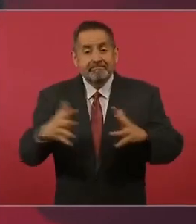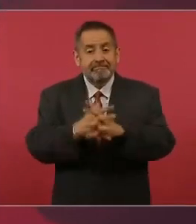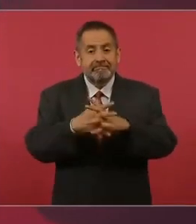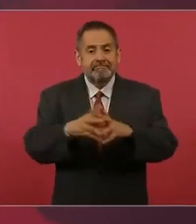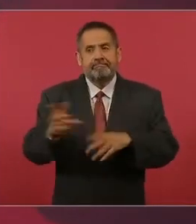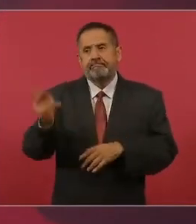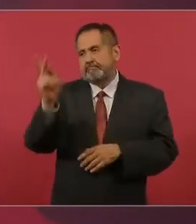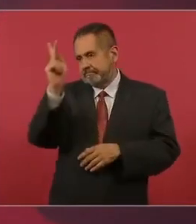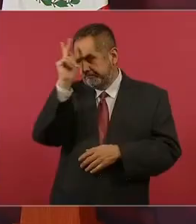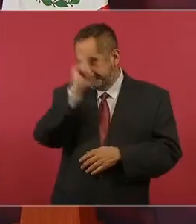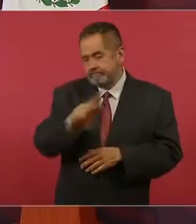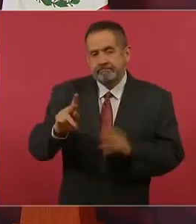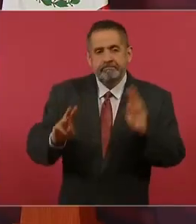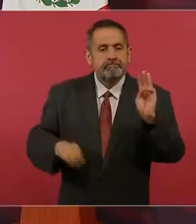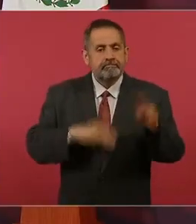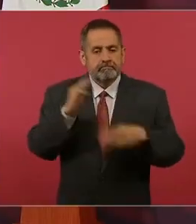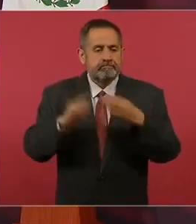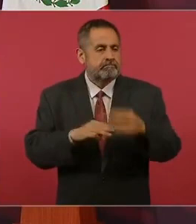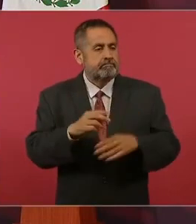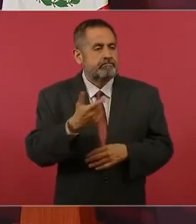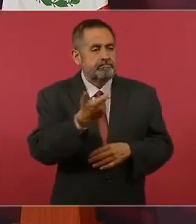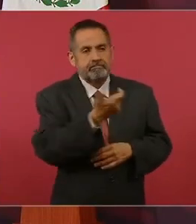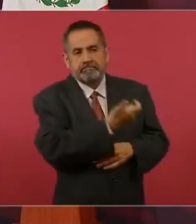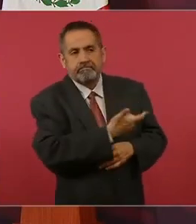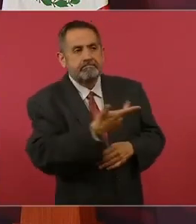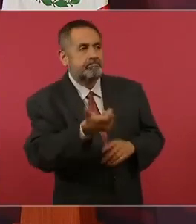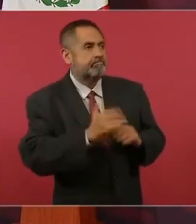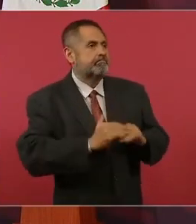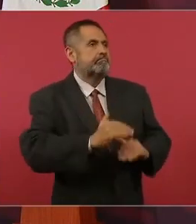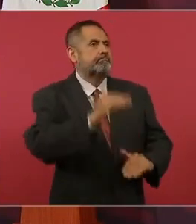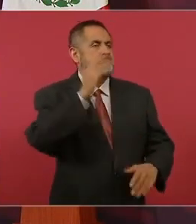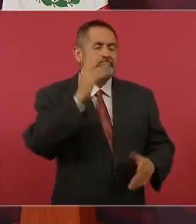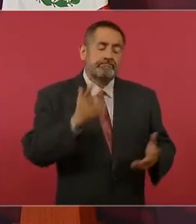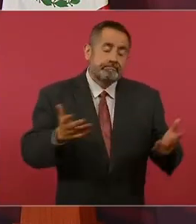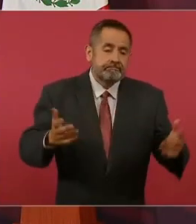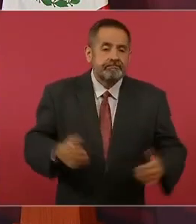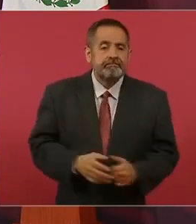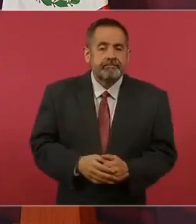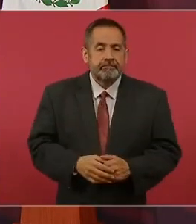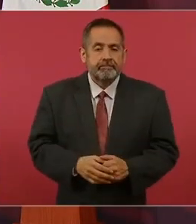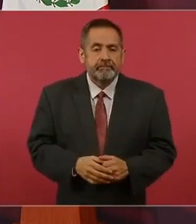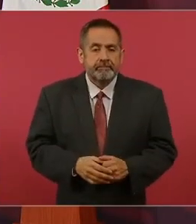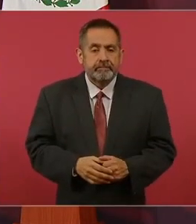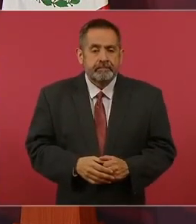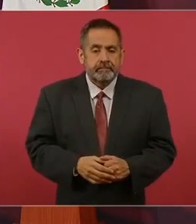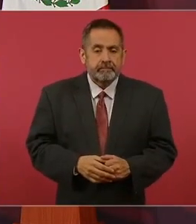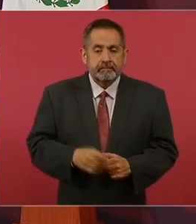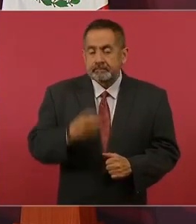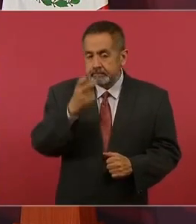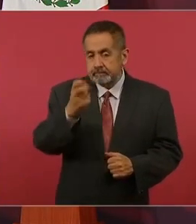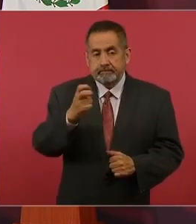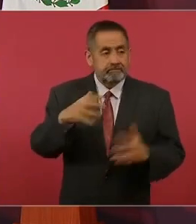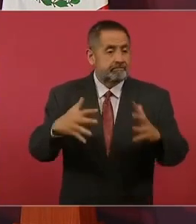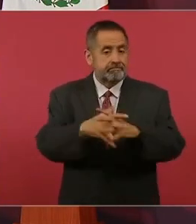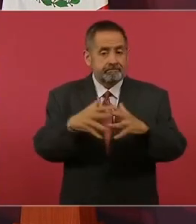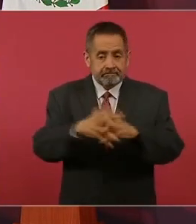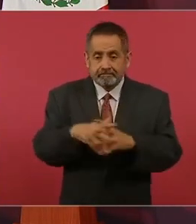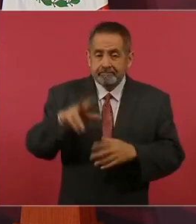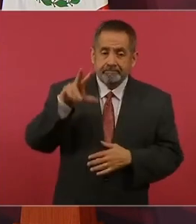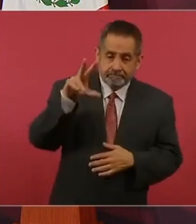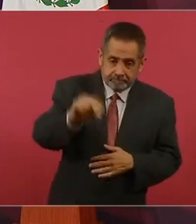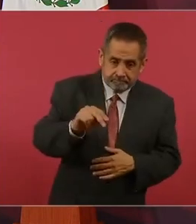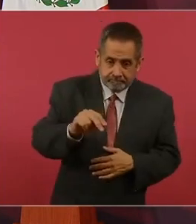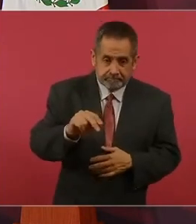se produce este fenómeno inflacionario. Por eso, no a la guerra, sí a la